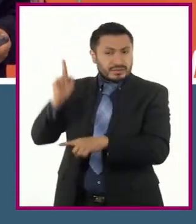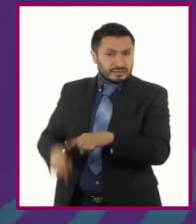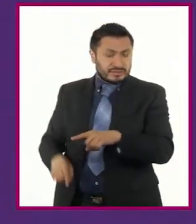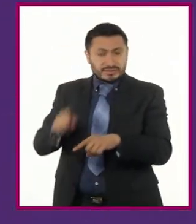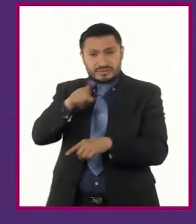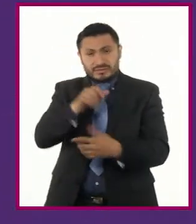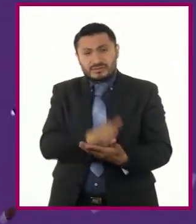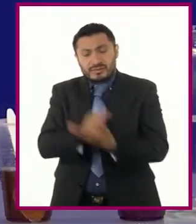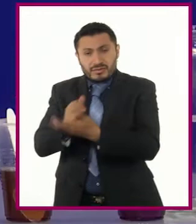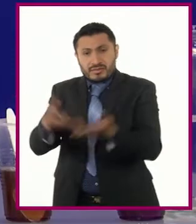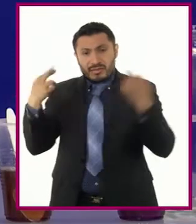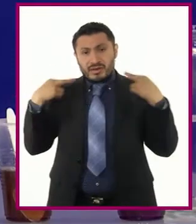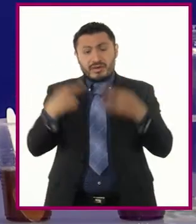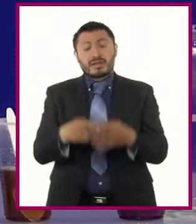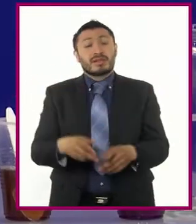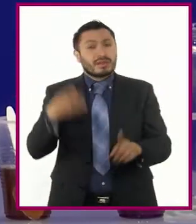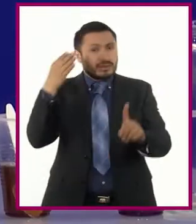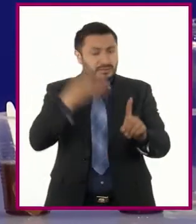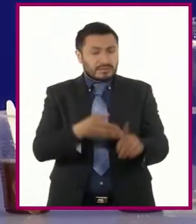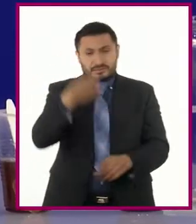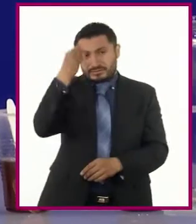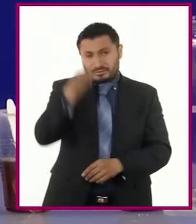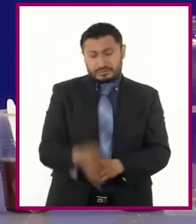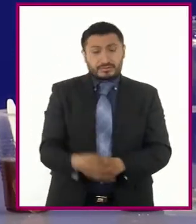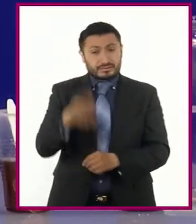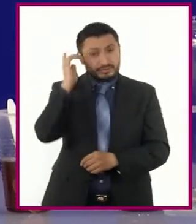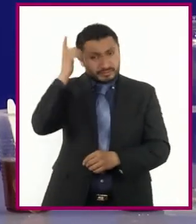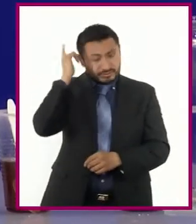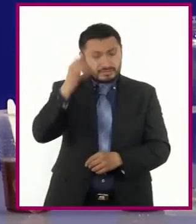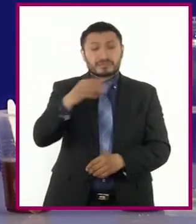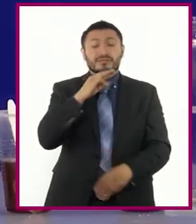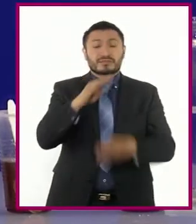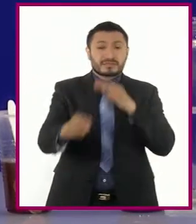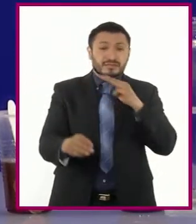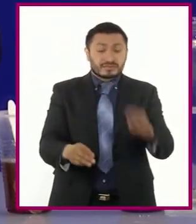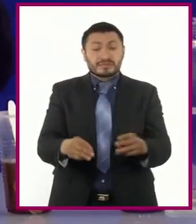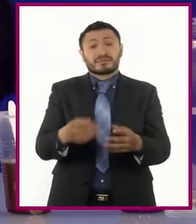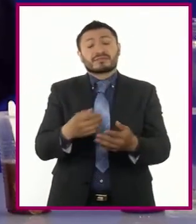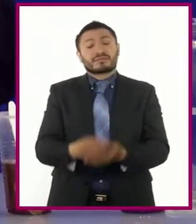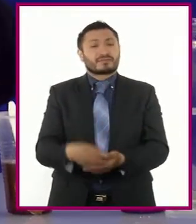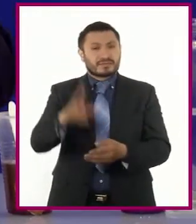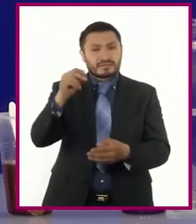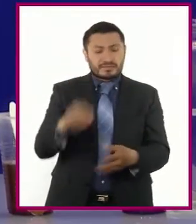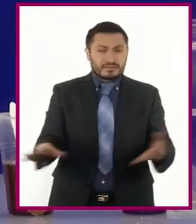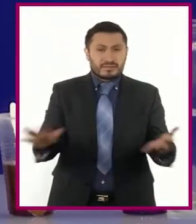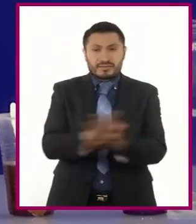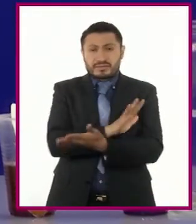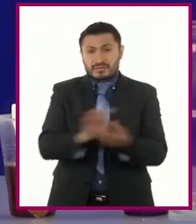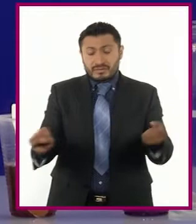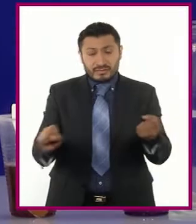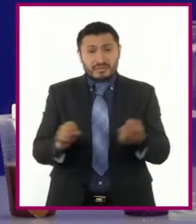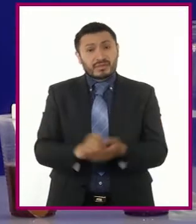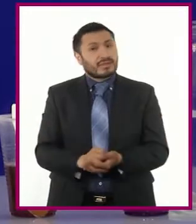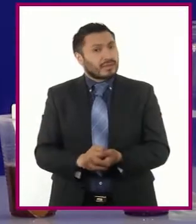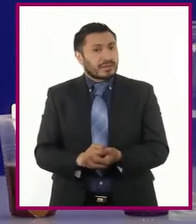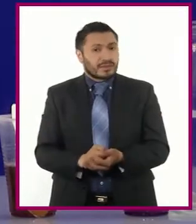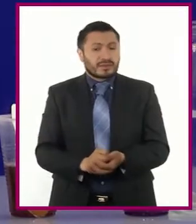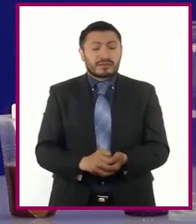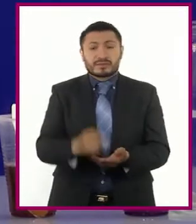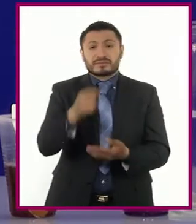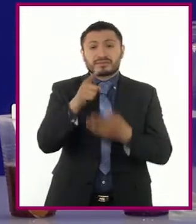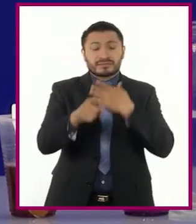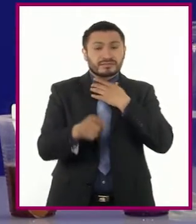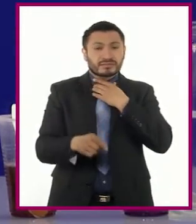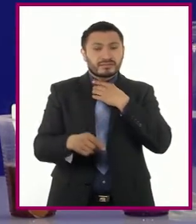Hilda. Misión aceptada. Espero que este mensaje no se autodestruya en mis manos. Para eso, activen